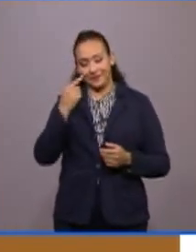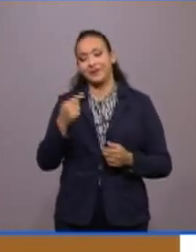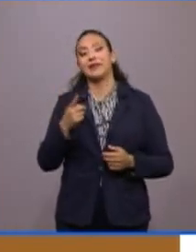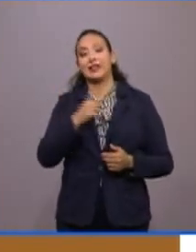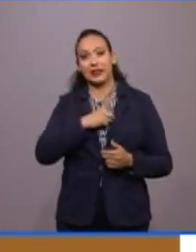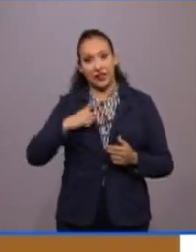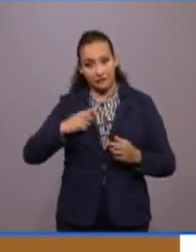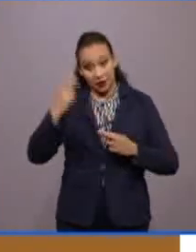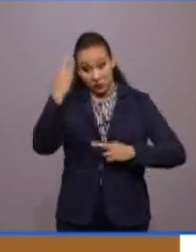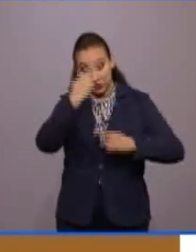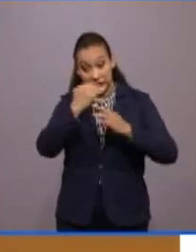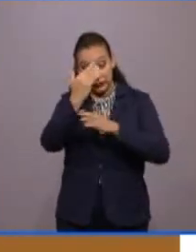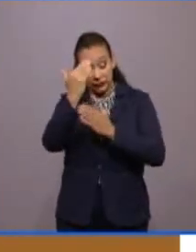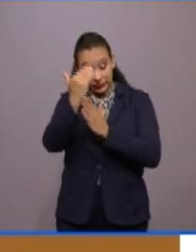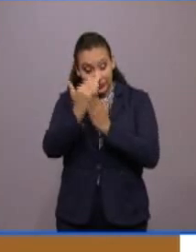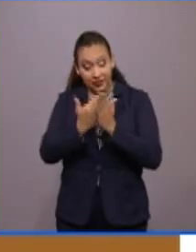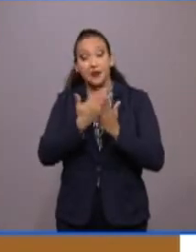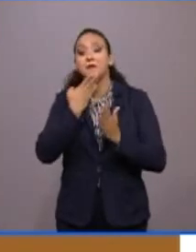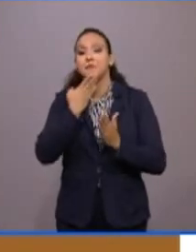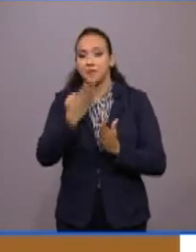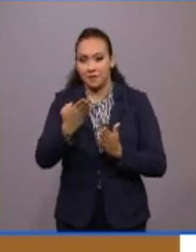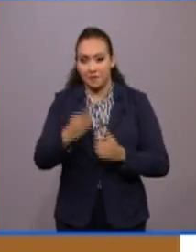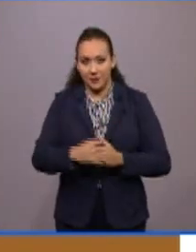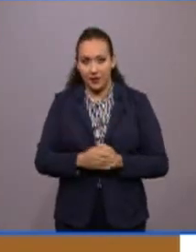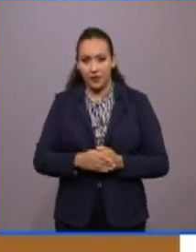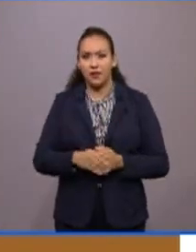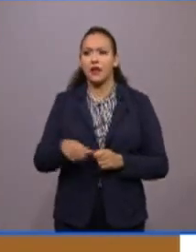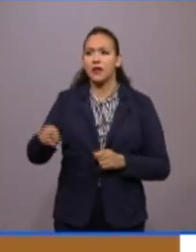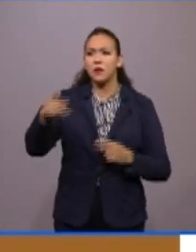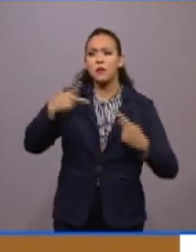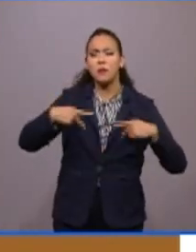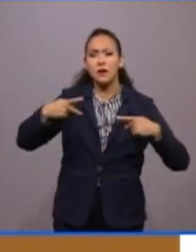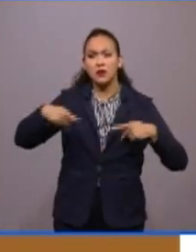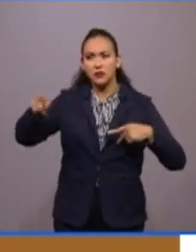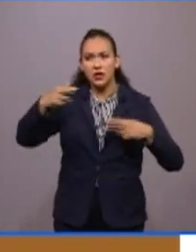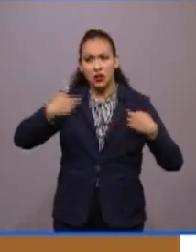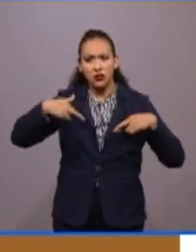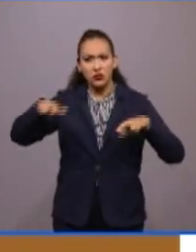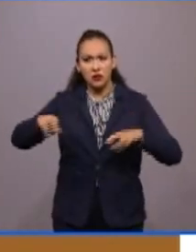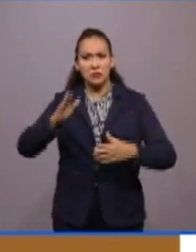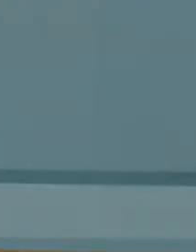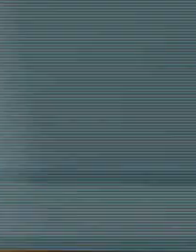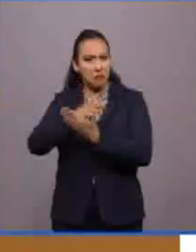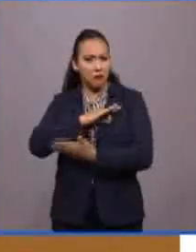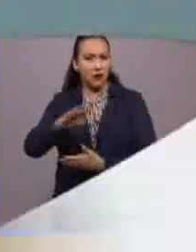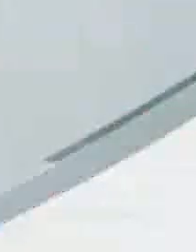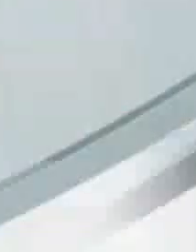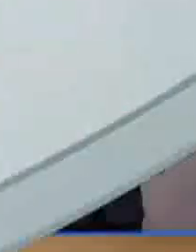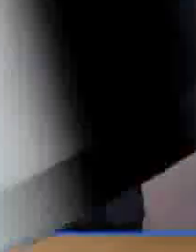el acto sí incide dentro del ámbito donde se ejercen sus facultades de representación.